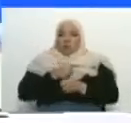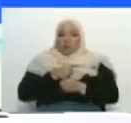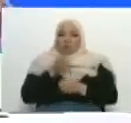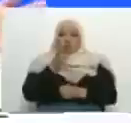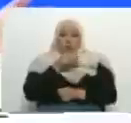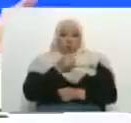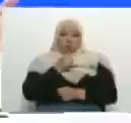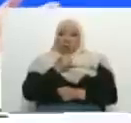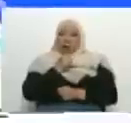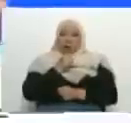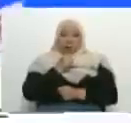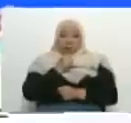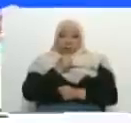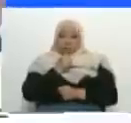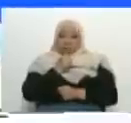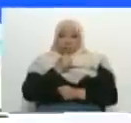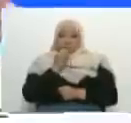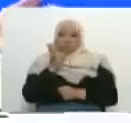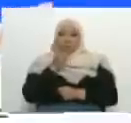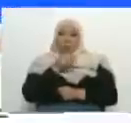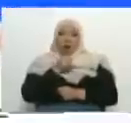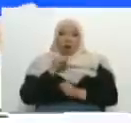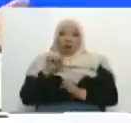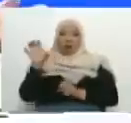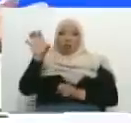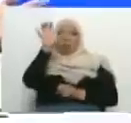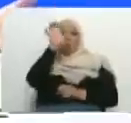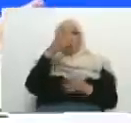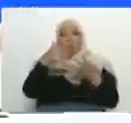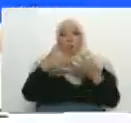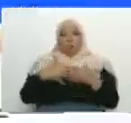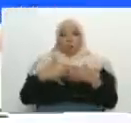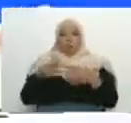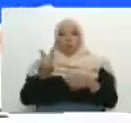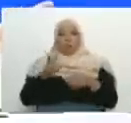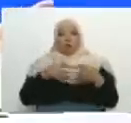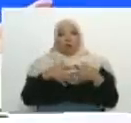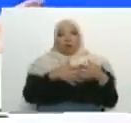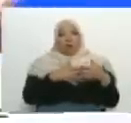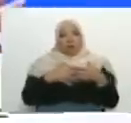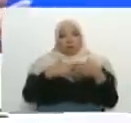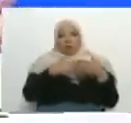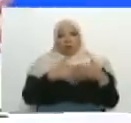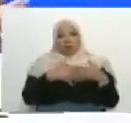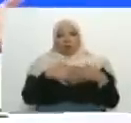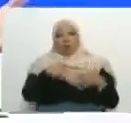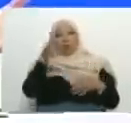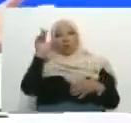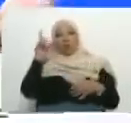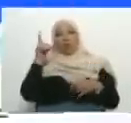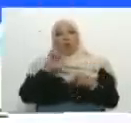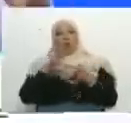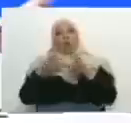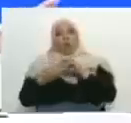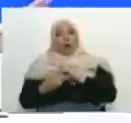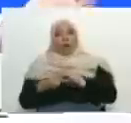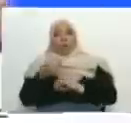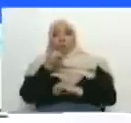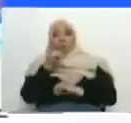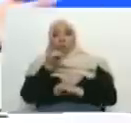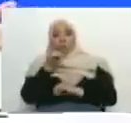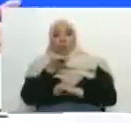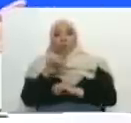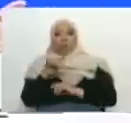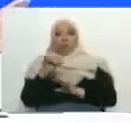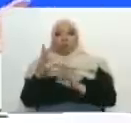tranquilo, ningún país puede estar tranquilo de tener un activo en suelo estadounidense si saben que de un día para otro van a montar una trama